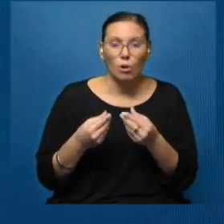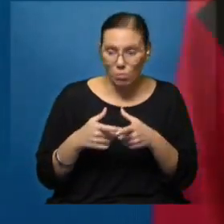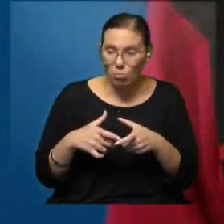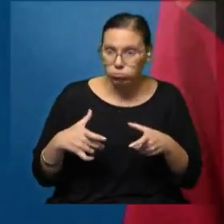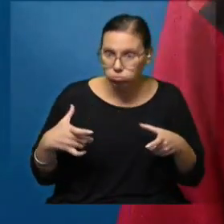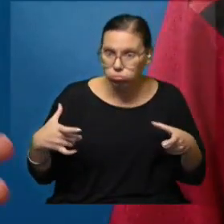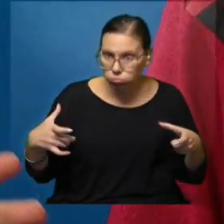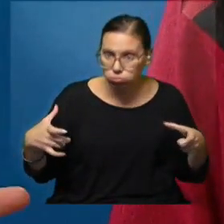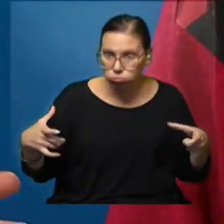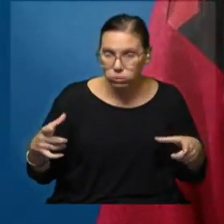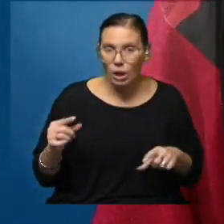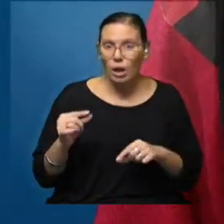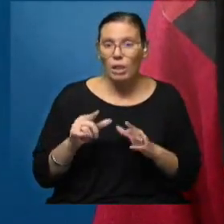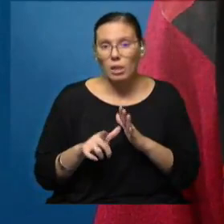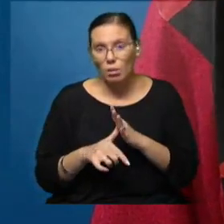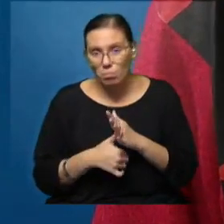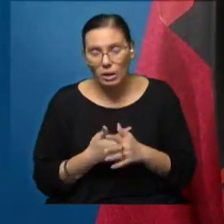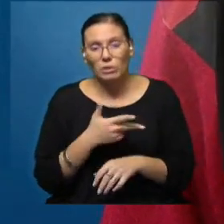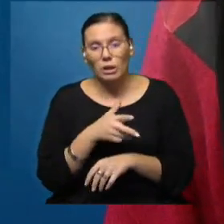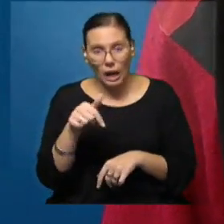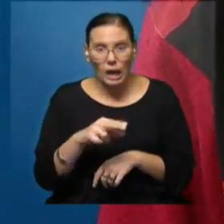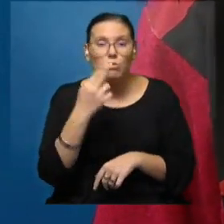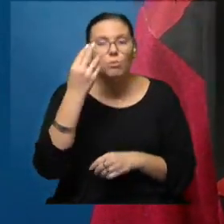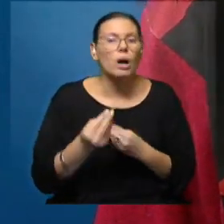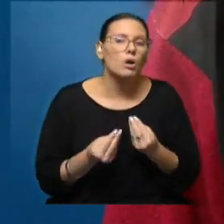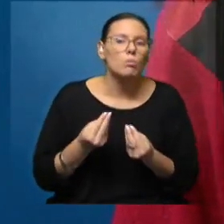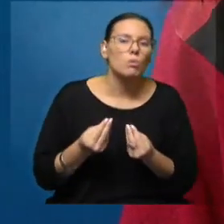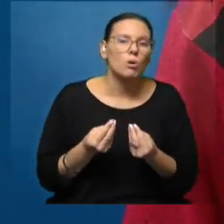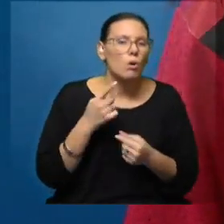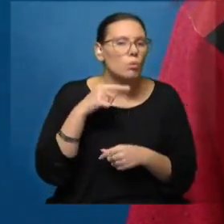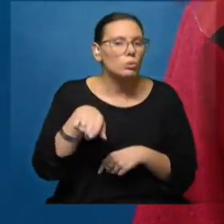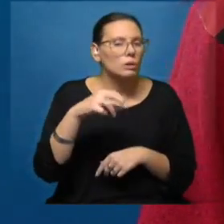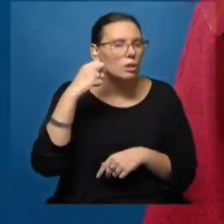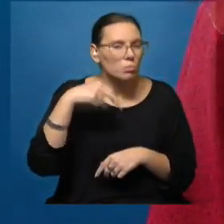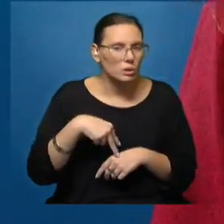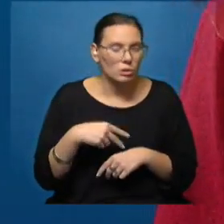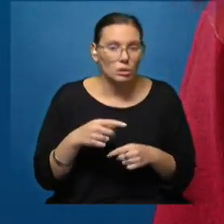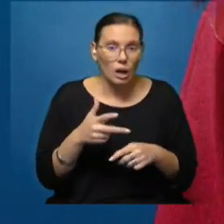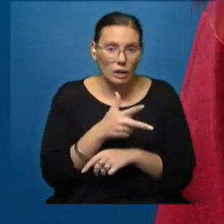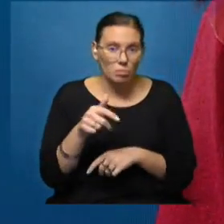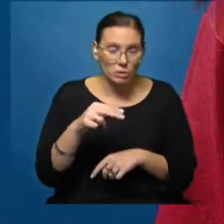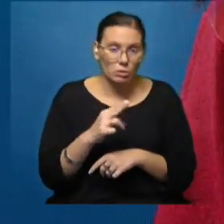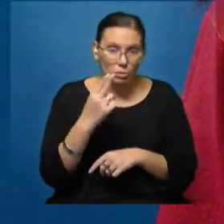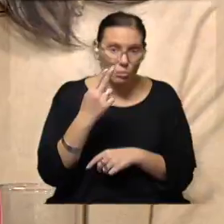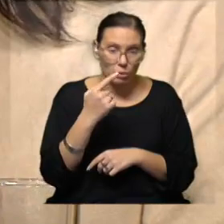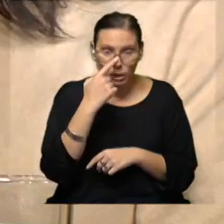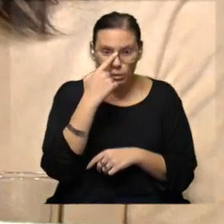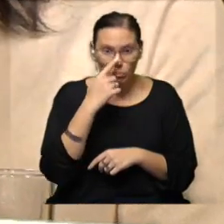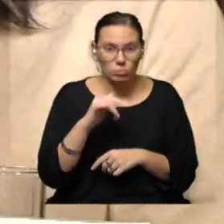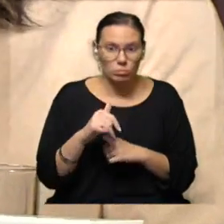creciendo. Es algo que es muy despacio, la animación, digo, acá en Uruguay. ¿Cómo lo ven ustedes? La animación en Uruguay